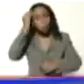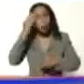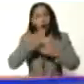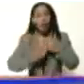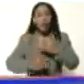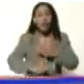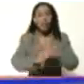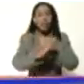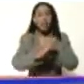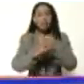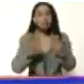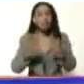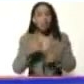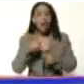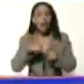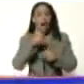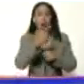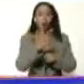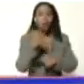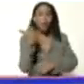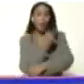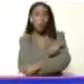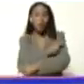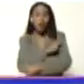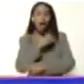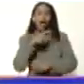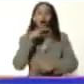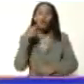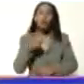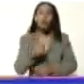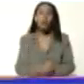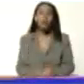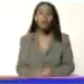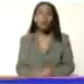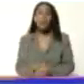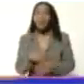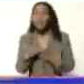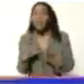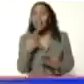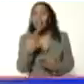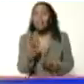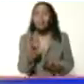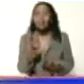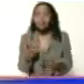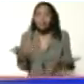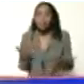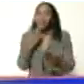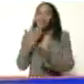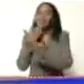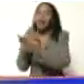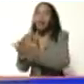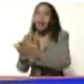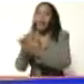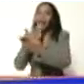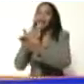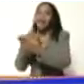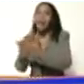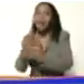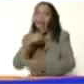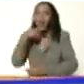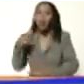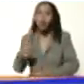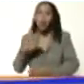para la otra vacuna rusa ¿qué le queda a uno decir? gracias gracias Rusia